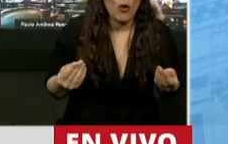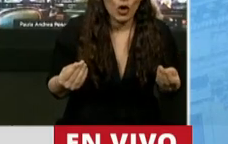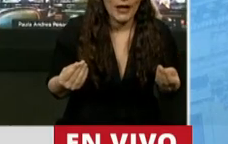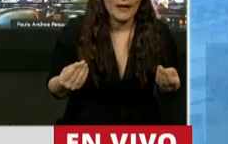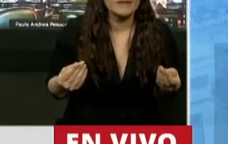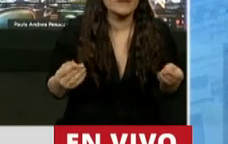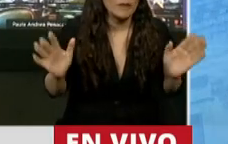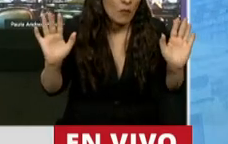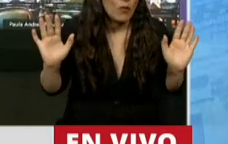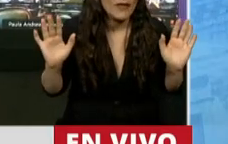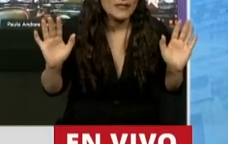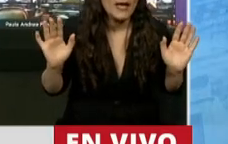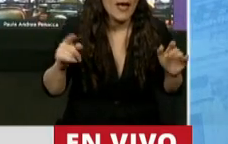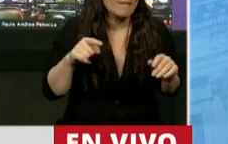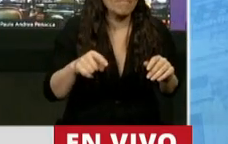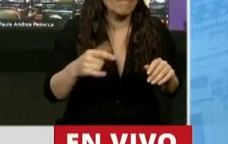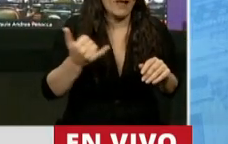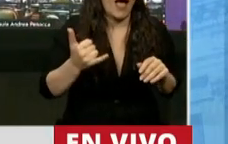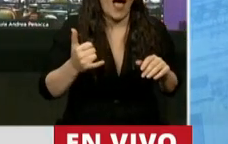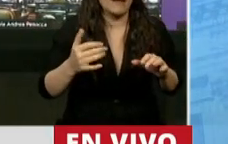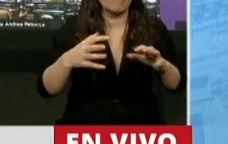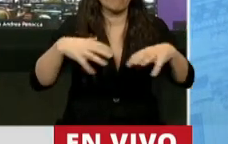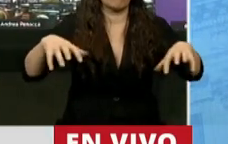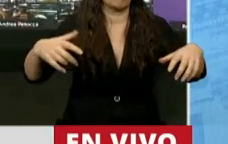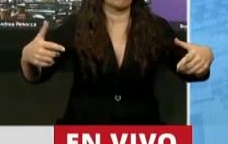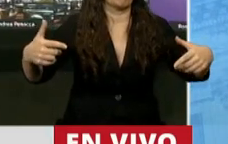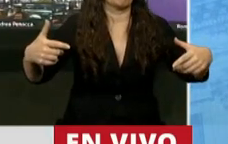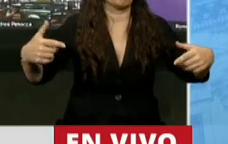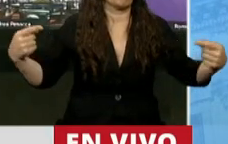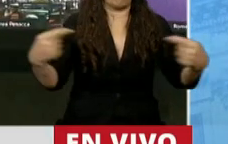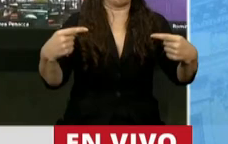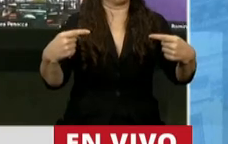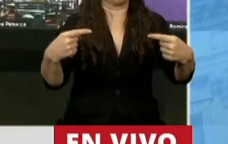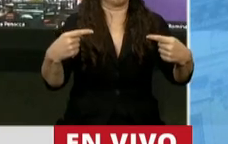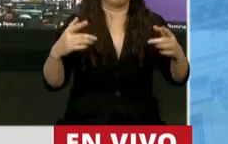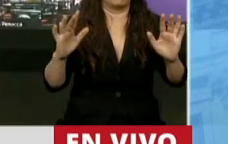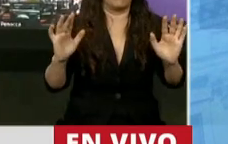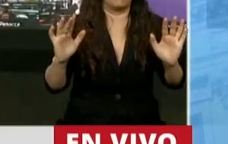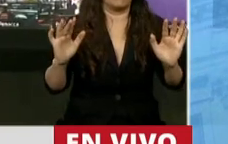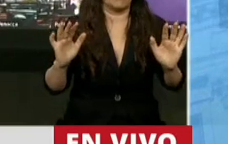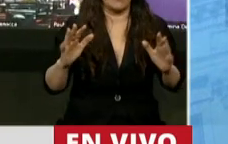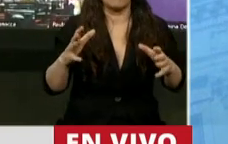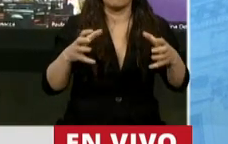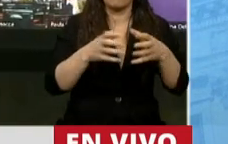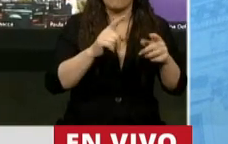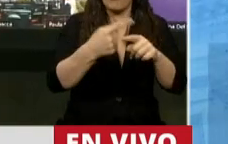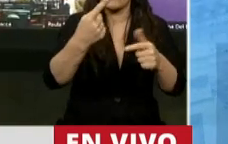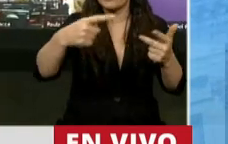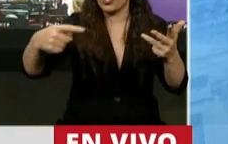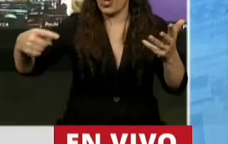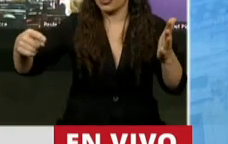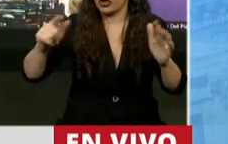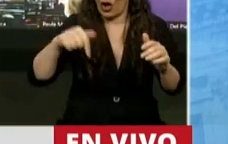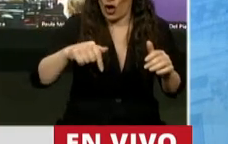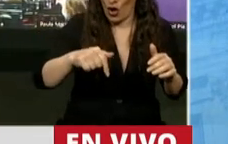sea porque aún sigue esta grieta. Si uno repasa los posicionamientos políticos, lamentablemente no en